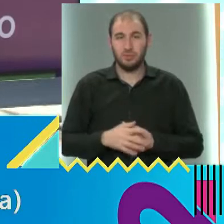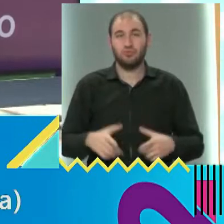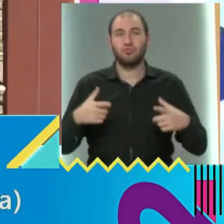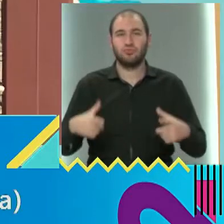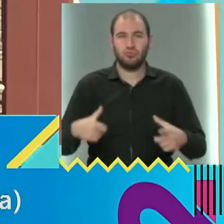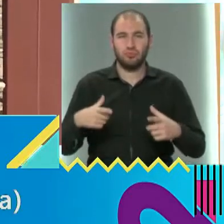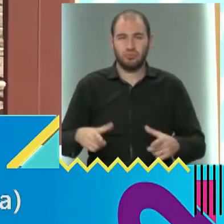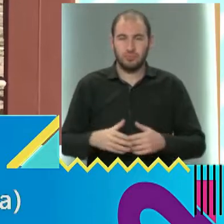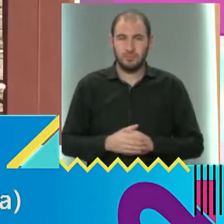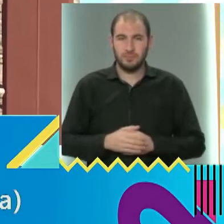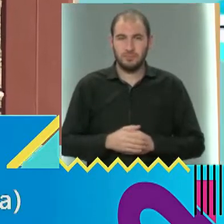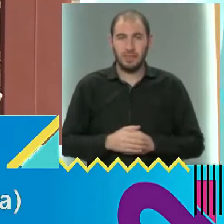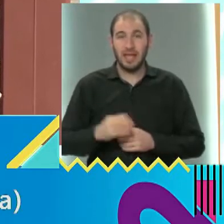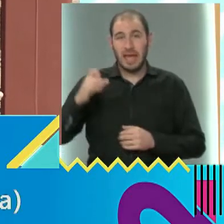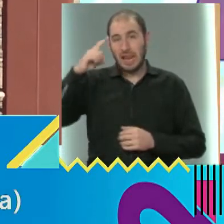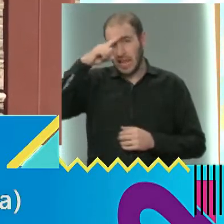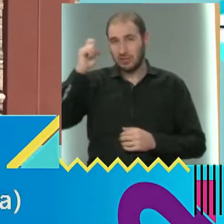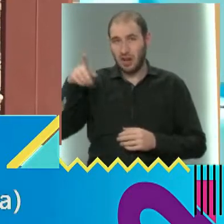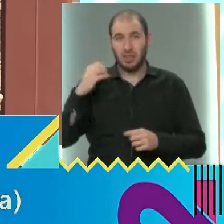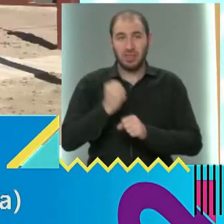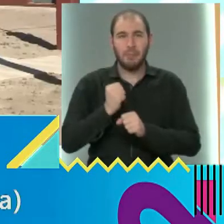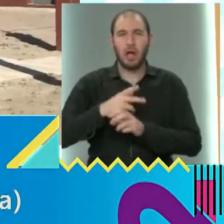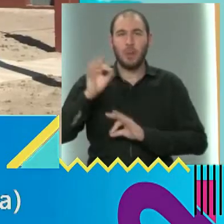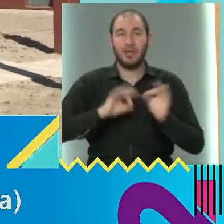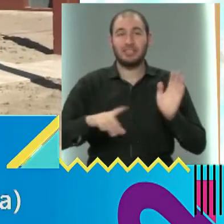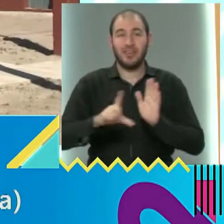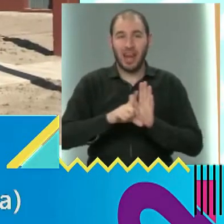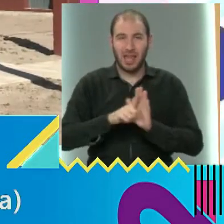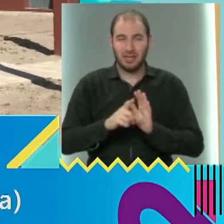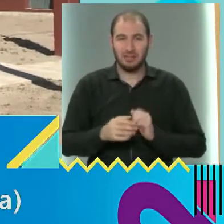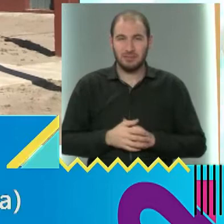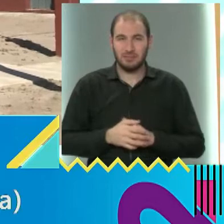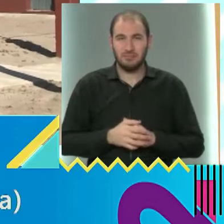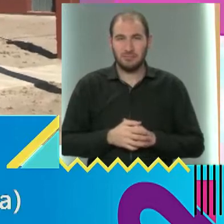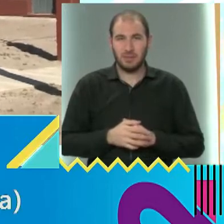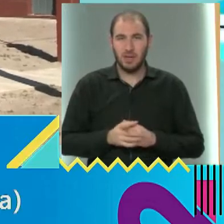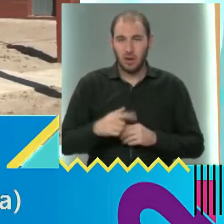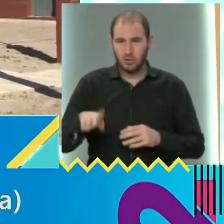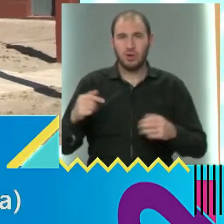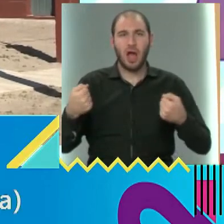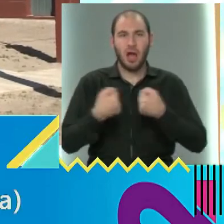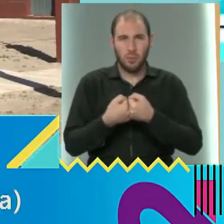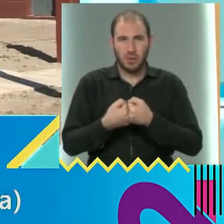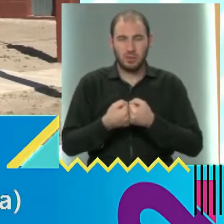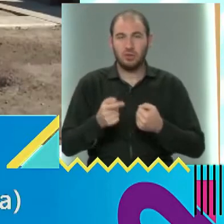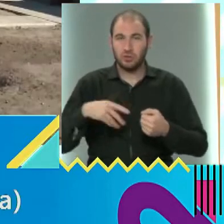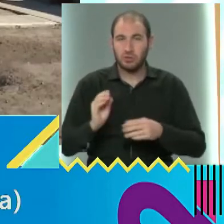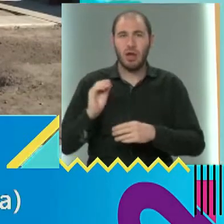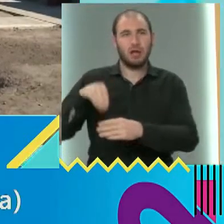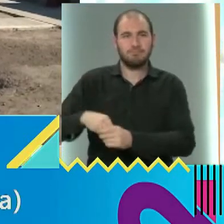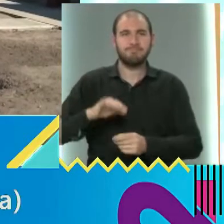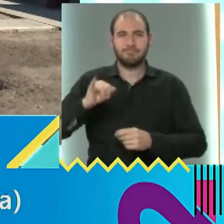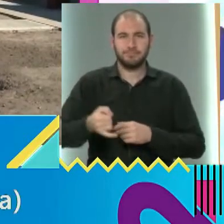suerte Nación está trabajando en un proyecto de ley y hemos coincidido en que tenemos que ser